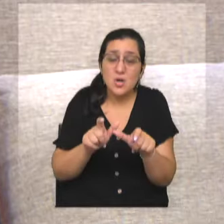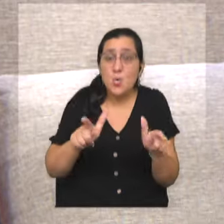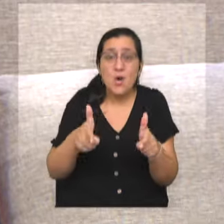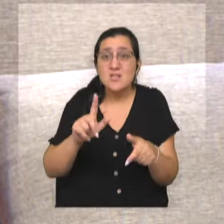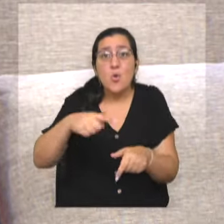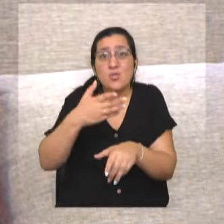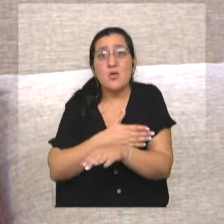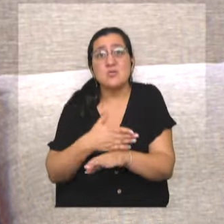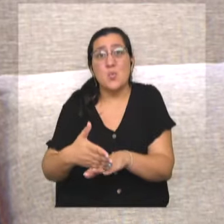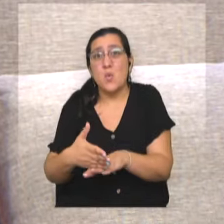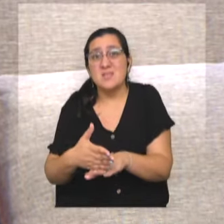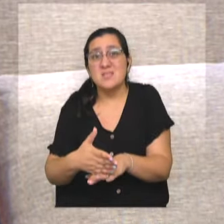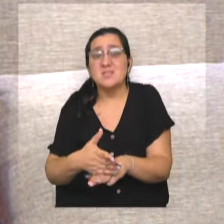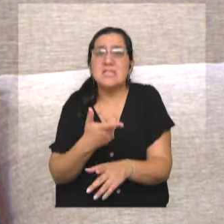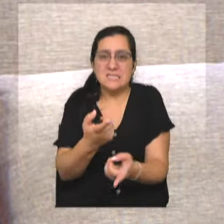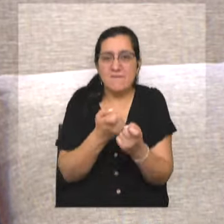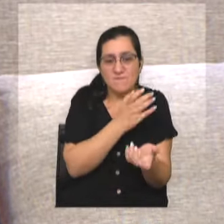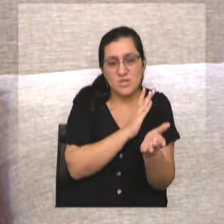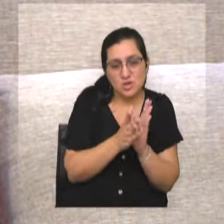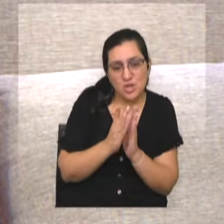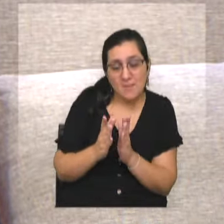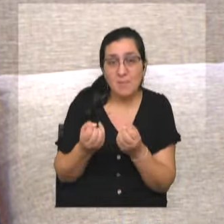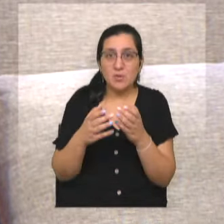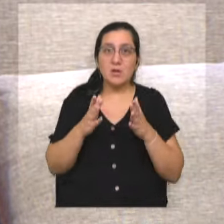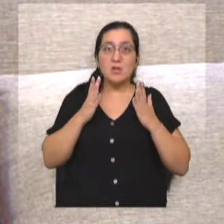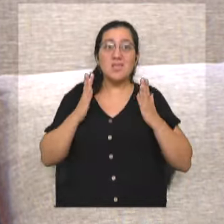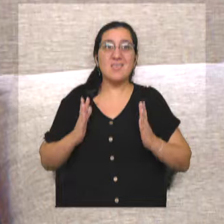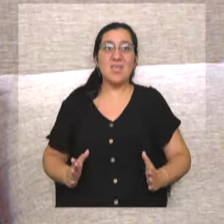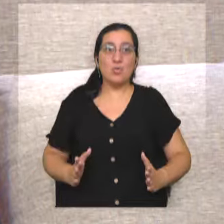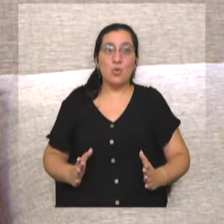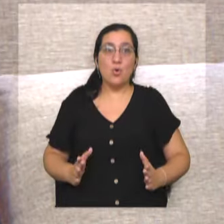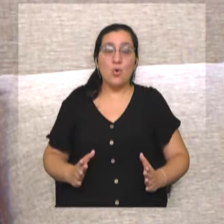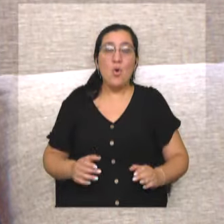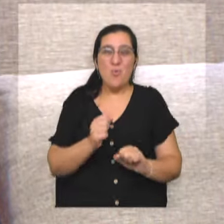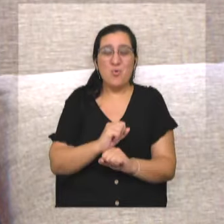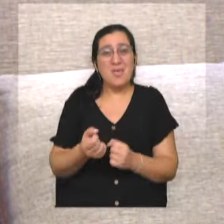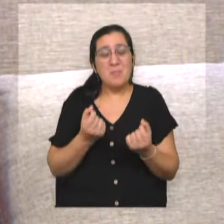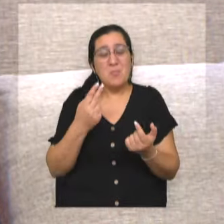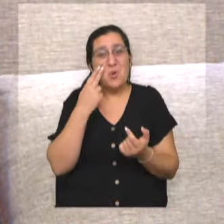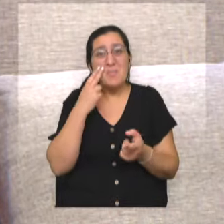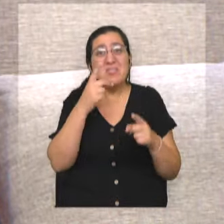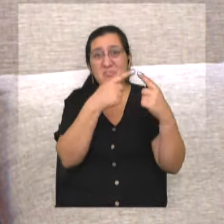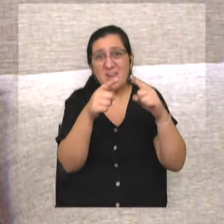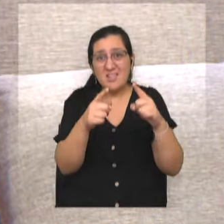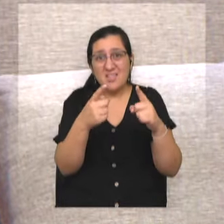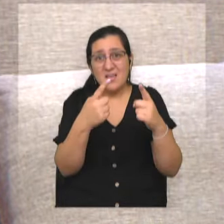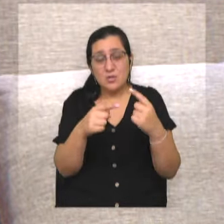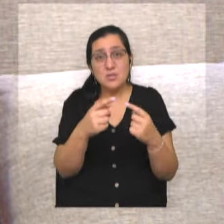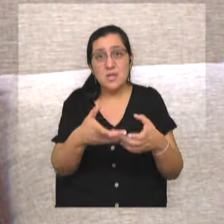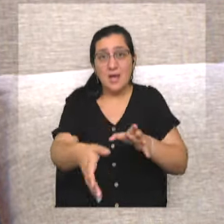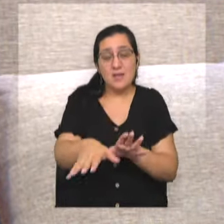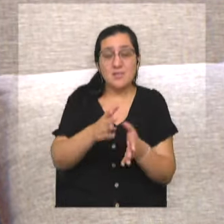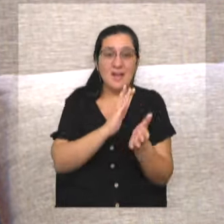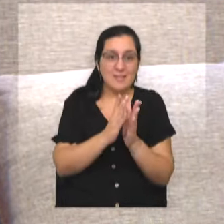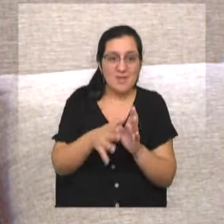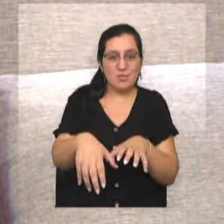¿no? Fisioterapia, porque la quietud puede generar mucha cosa. Y la verdad, enormemente valioso el trabajo que realizan